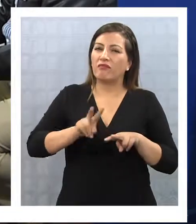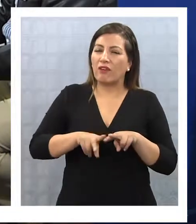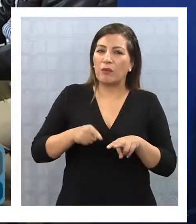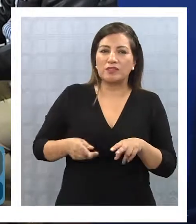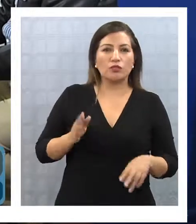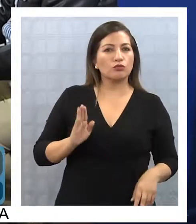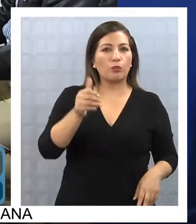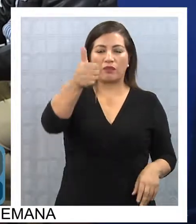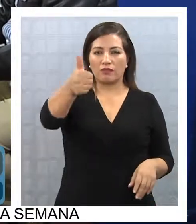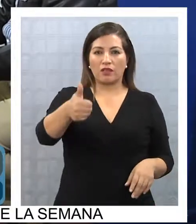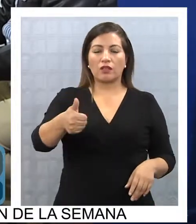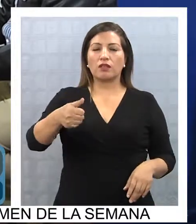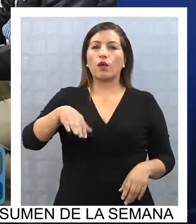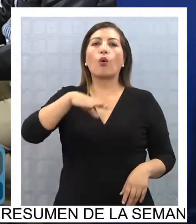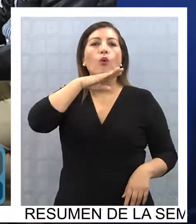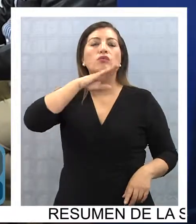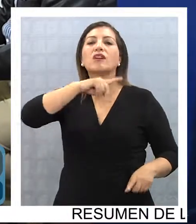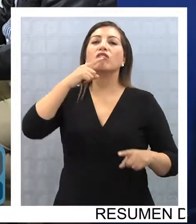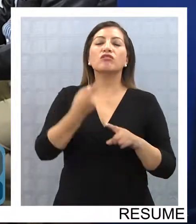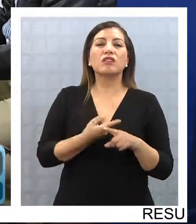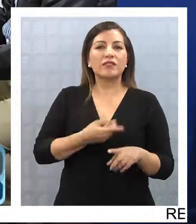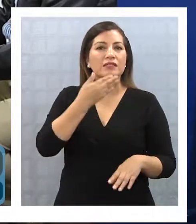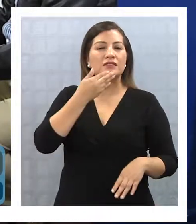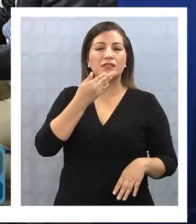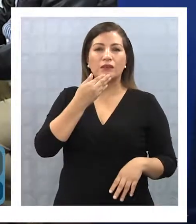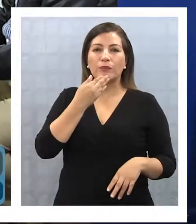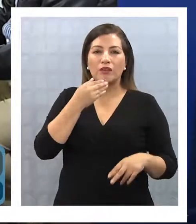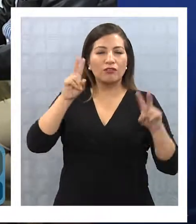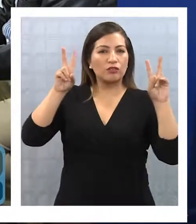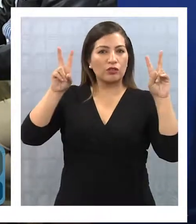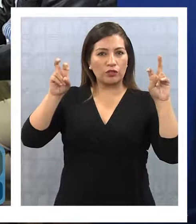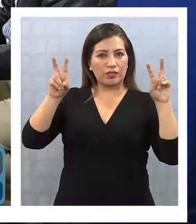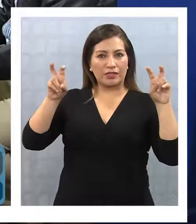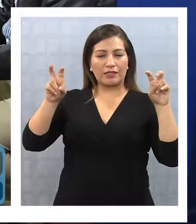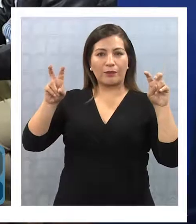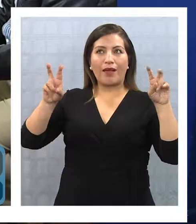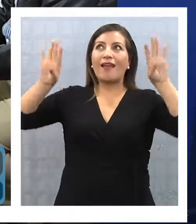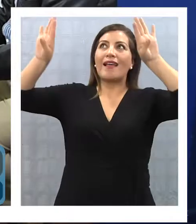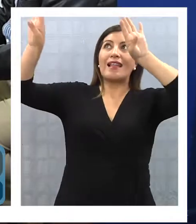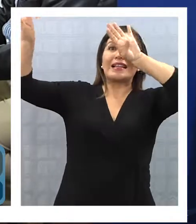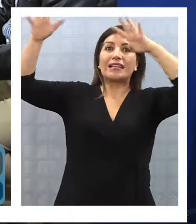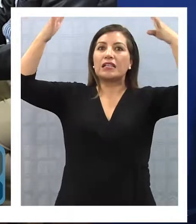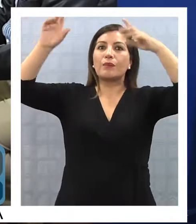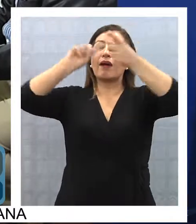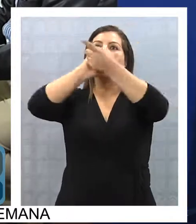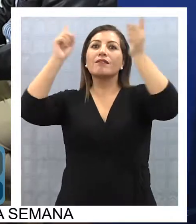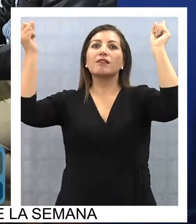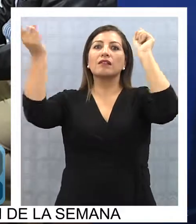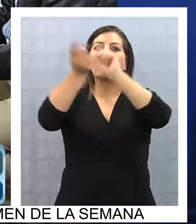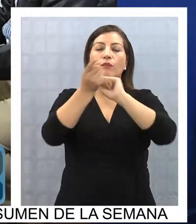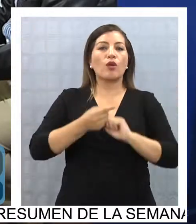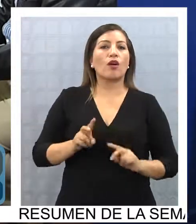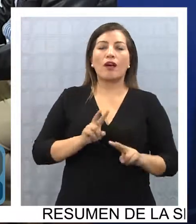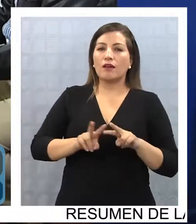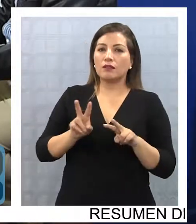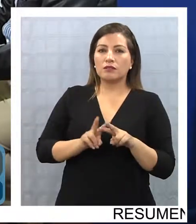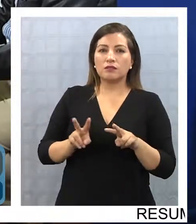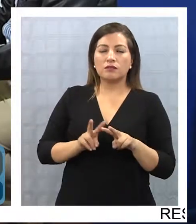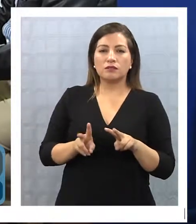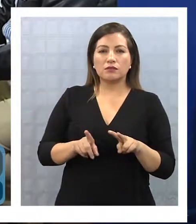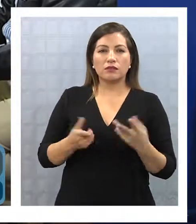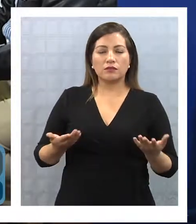de retratamiento, de reutilización, que tienen que ver también con demandas relativas al cambio climático, ¿no es cierto? Tratar nuestros residuos se